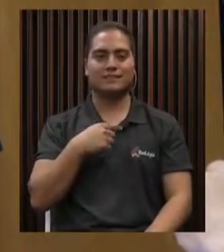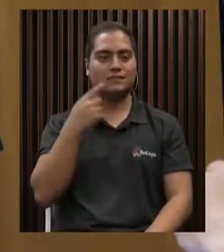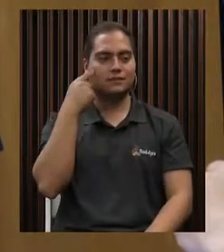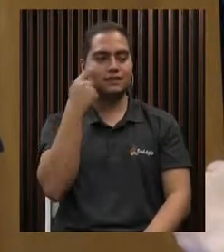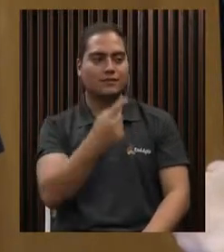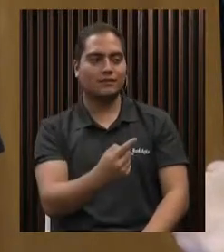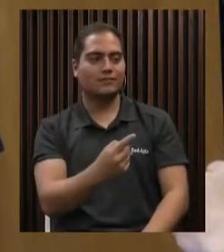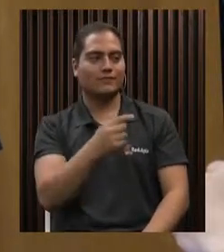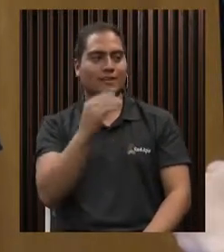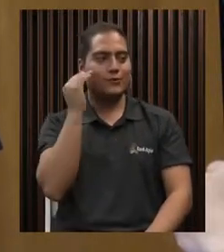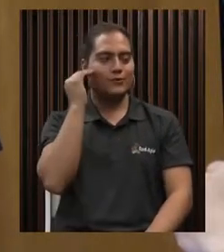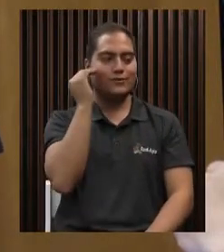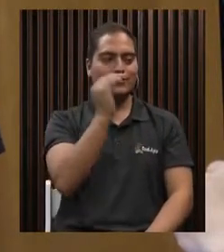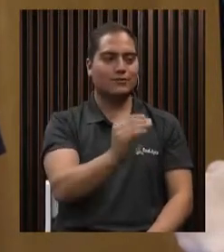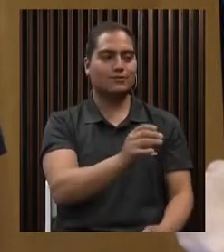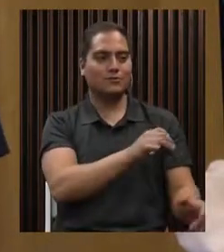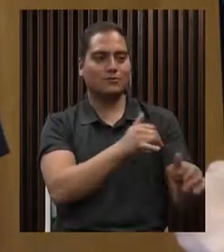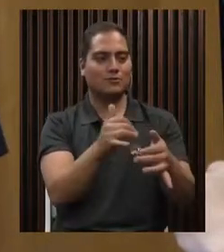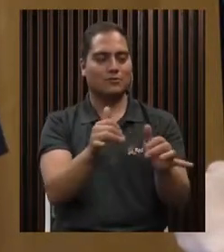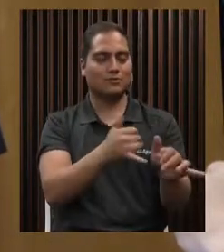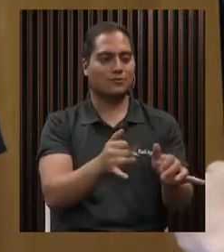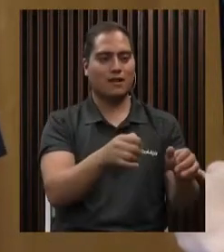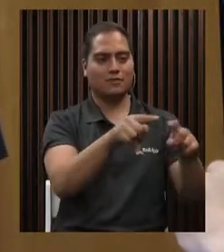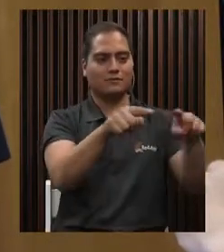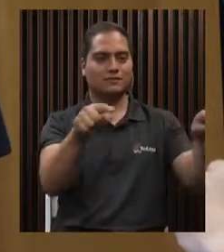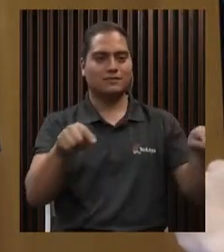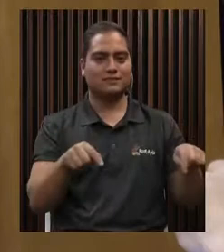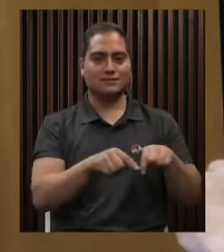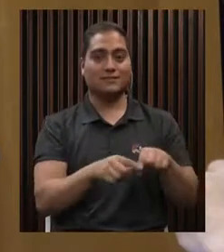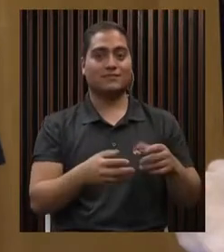juegan en una sala, y creo